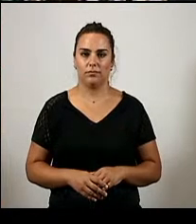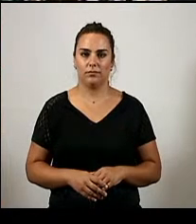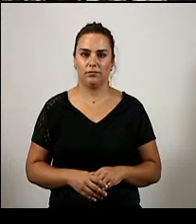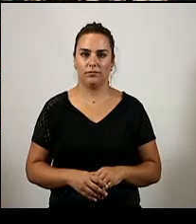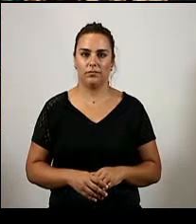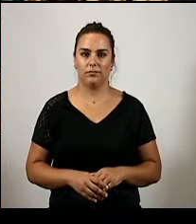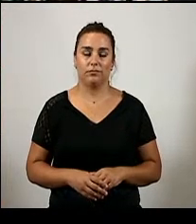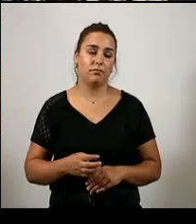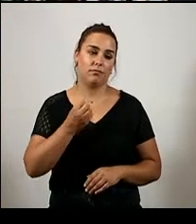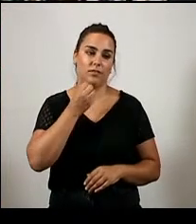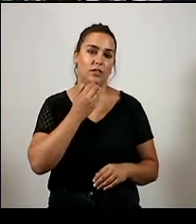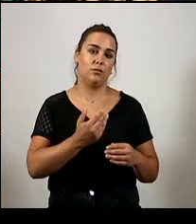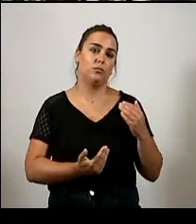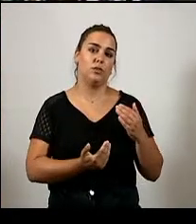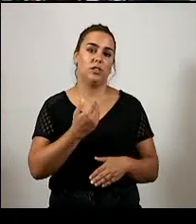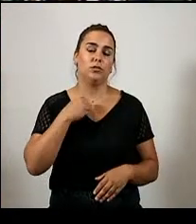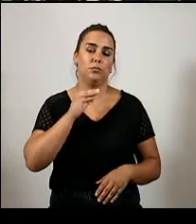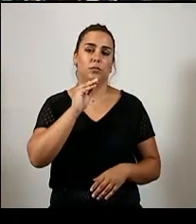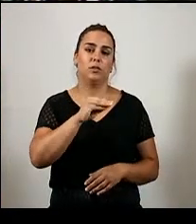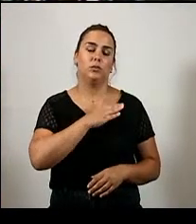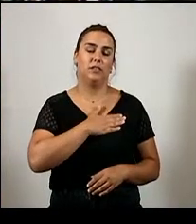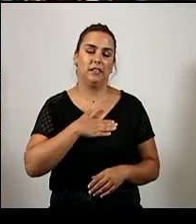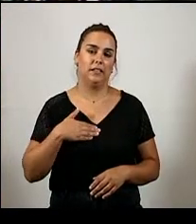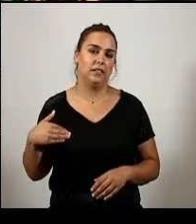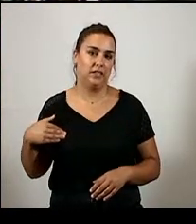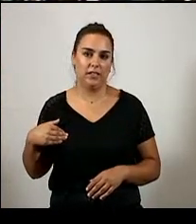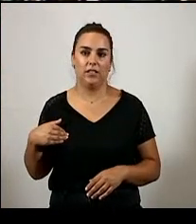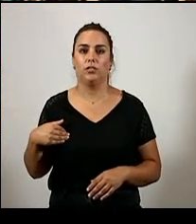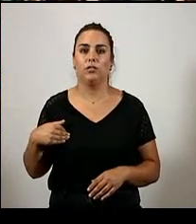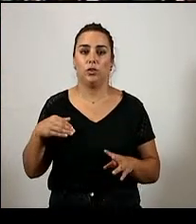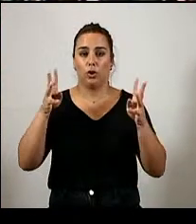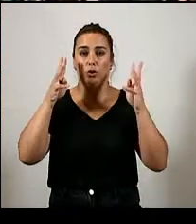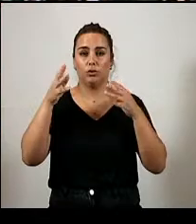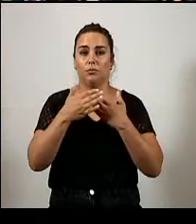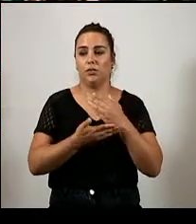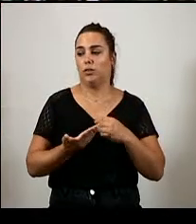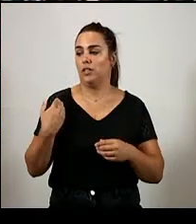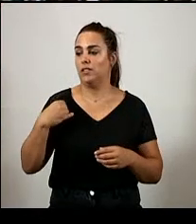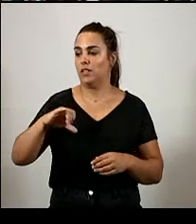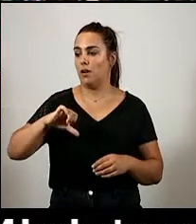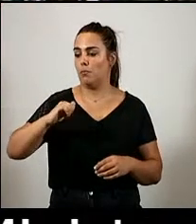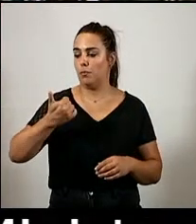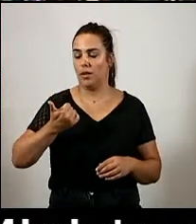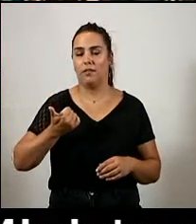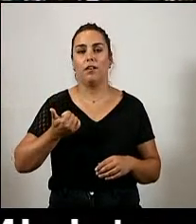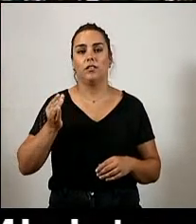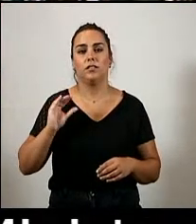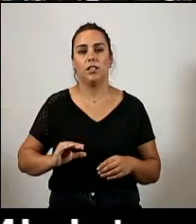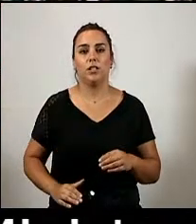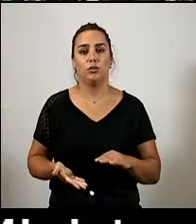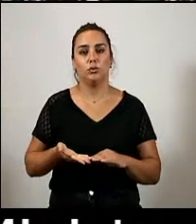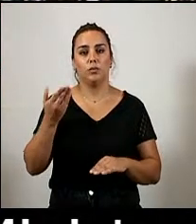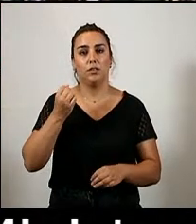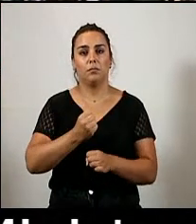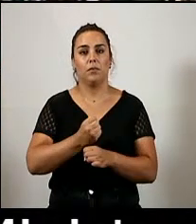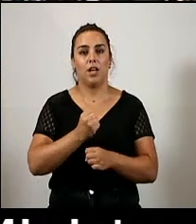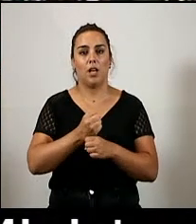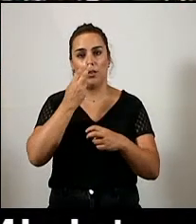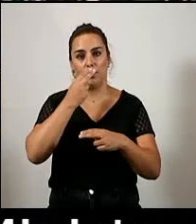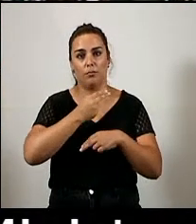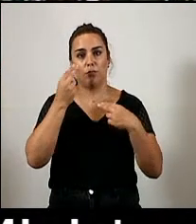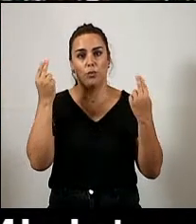Hola, muy buenos días. Quería preguntarle, el Consejo de Ministros aprobó ayer la subida salarial a los empleados públicos de